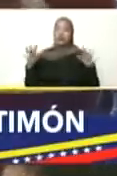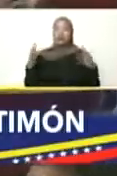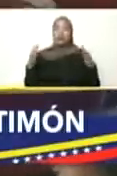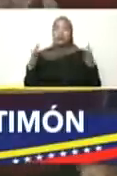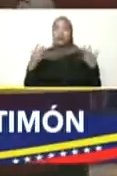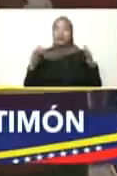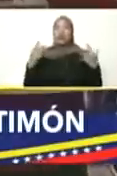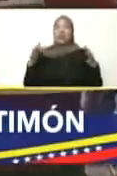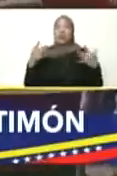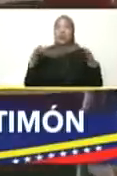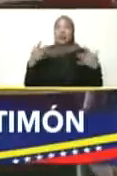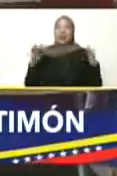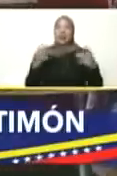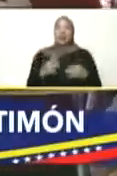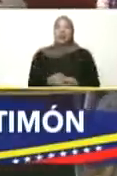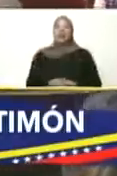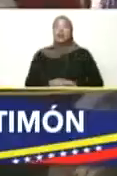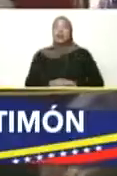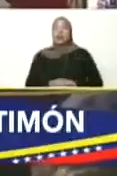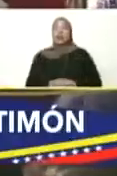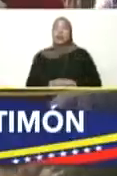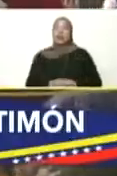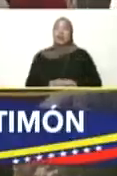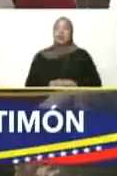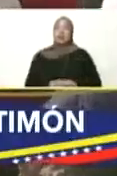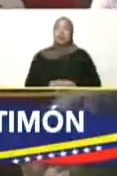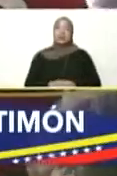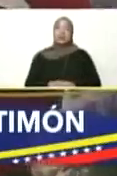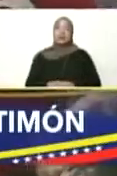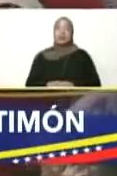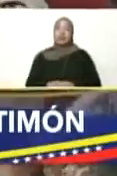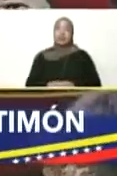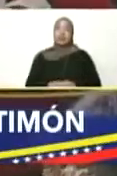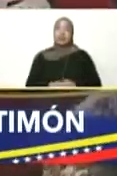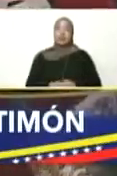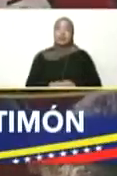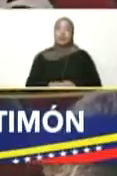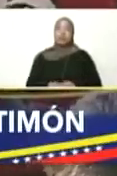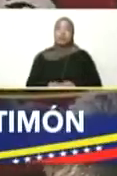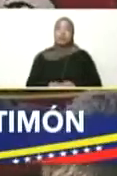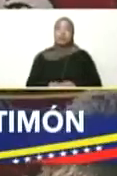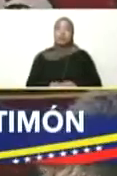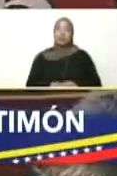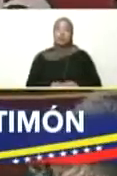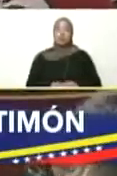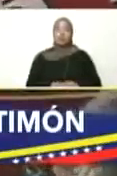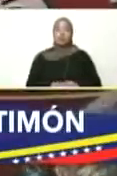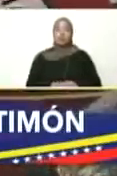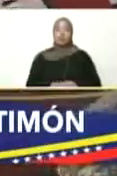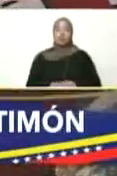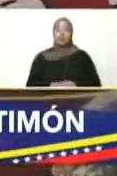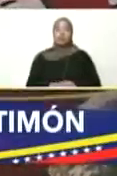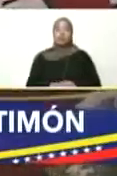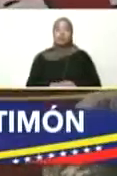Déjame adaptarla. Adaptarla, ponerla más amplia aquí. Vamos a ver ahora sí.